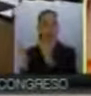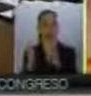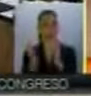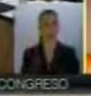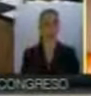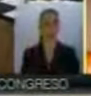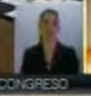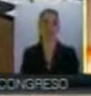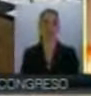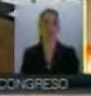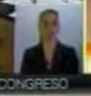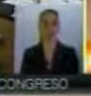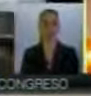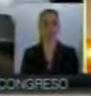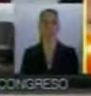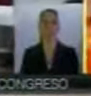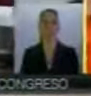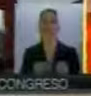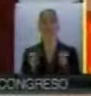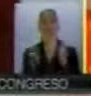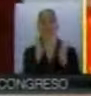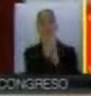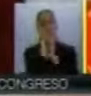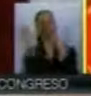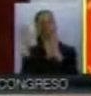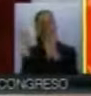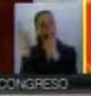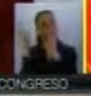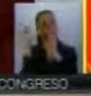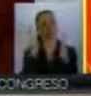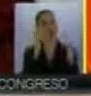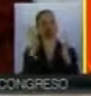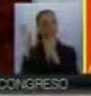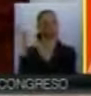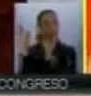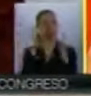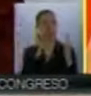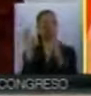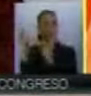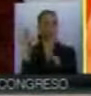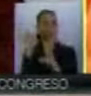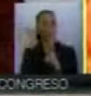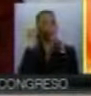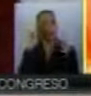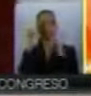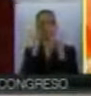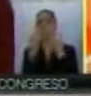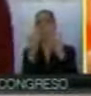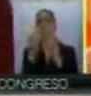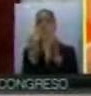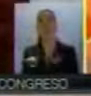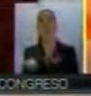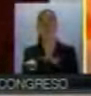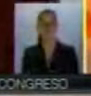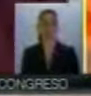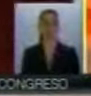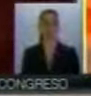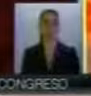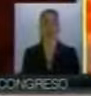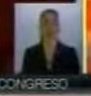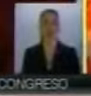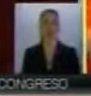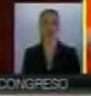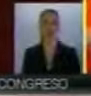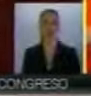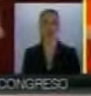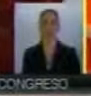sumamente subrepresentadas respecto al total que representan de la población y lo que hoy día representan en Cámara y Senado, que no sobrepasa el